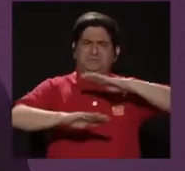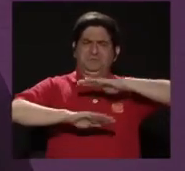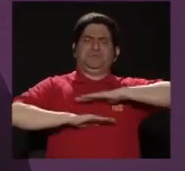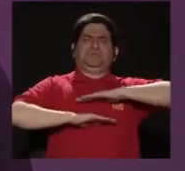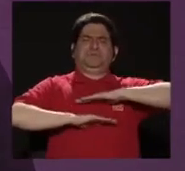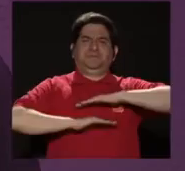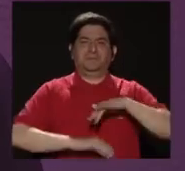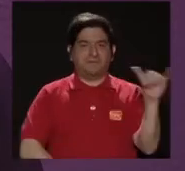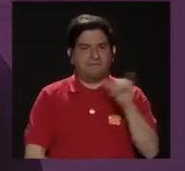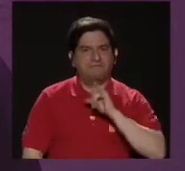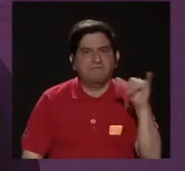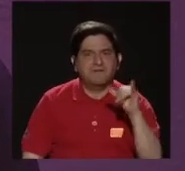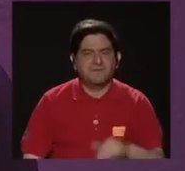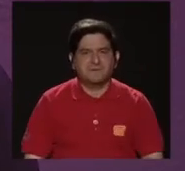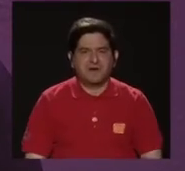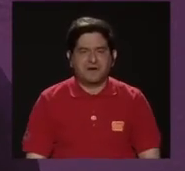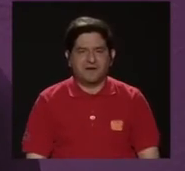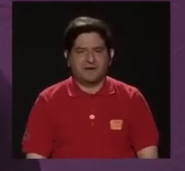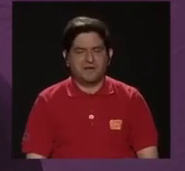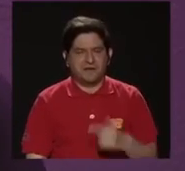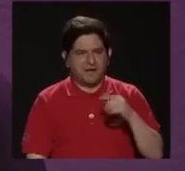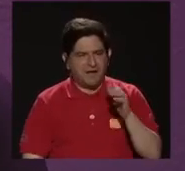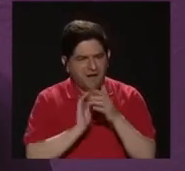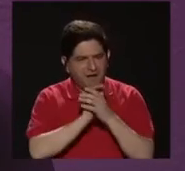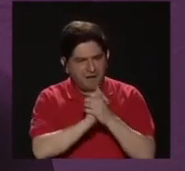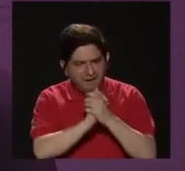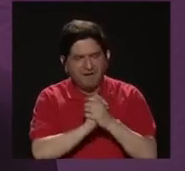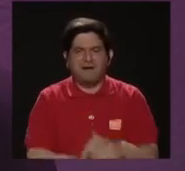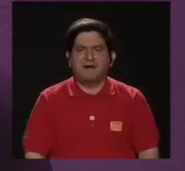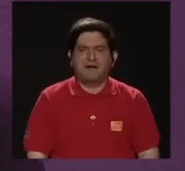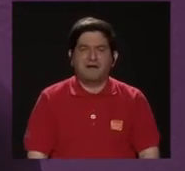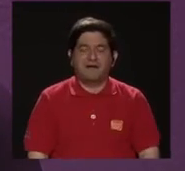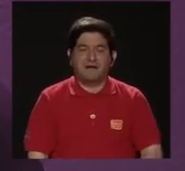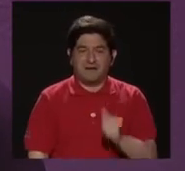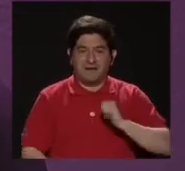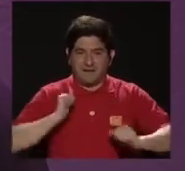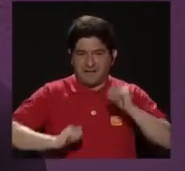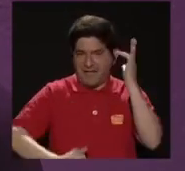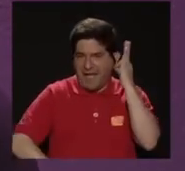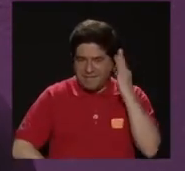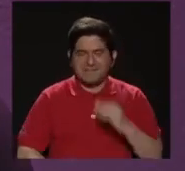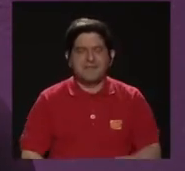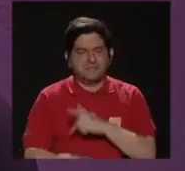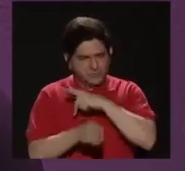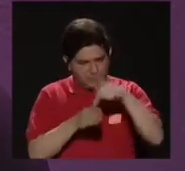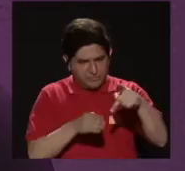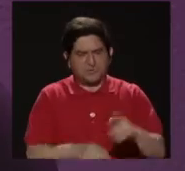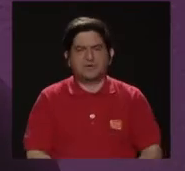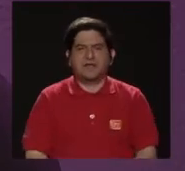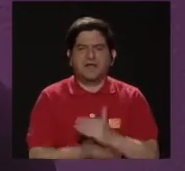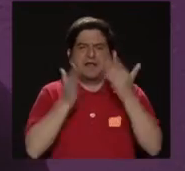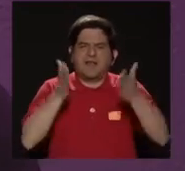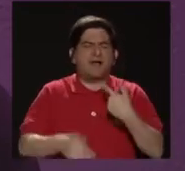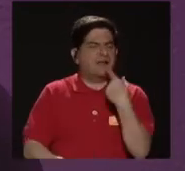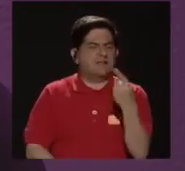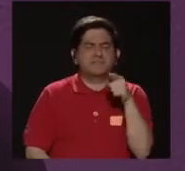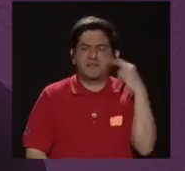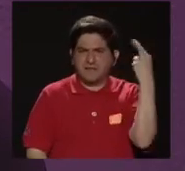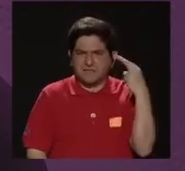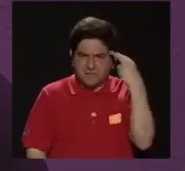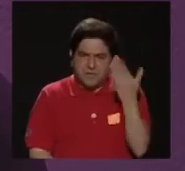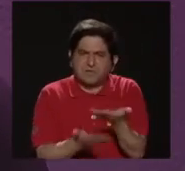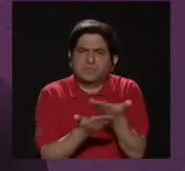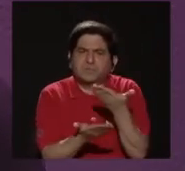eso. También alabó mucho el hecho de que fuéramos actrices profesionales. Hubo quien dijo que esto probaba